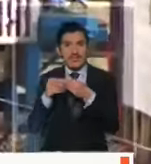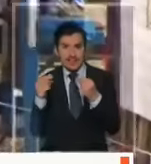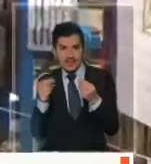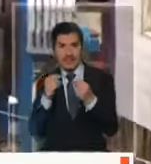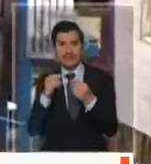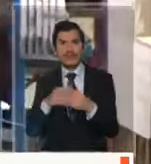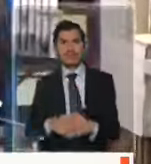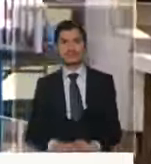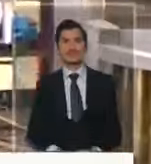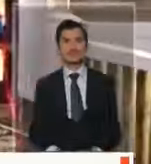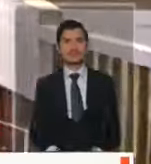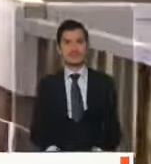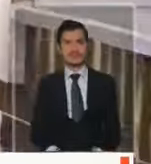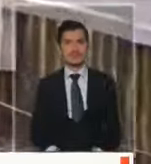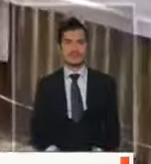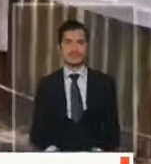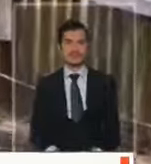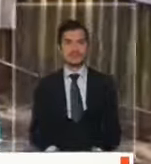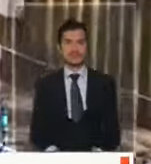especie.